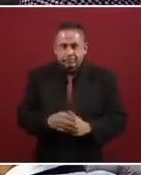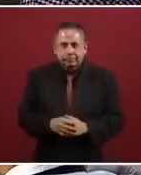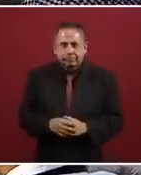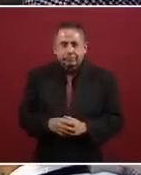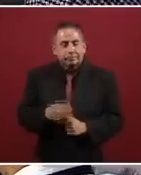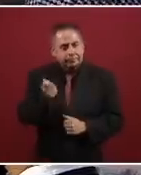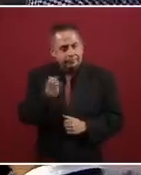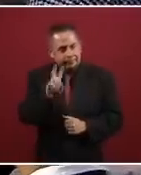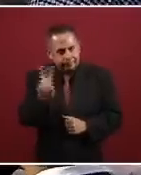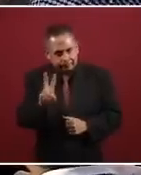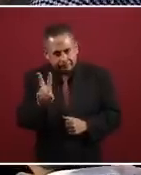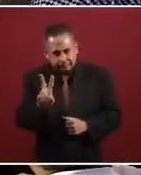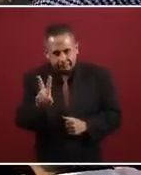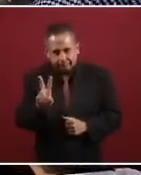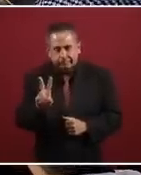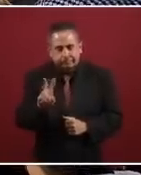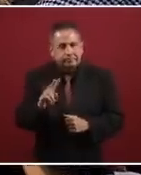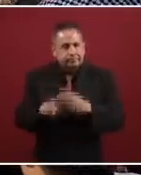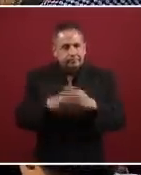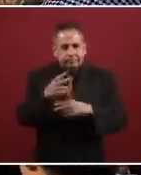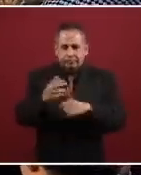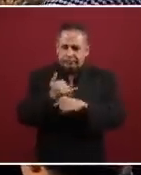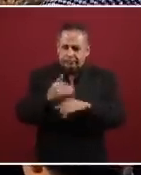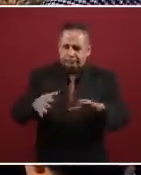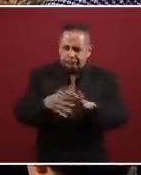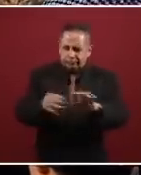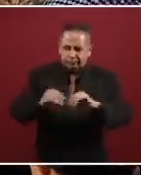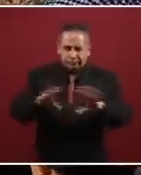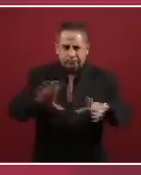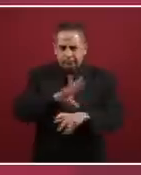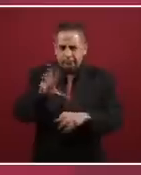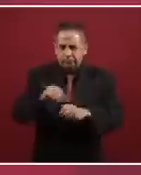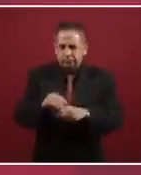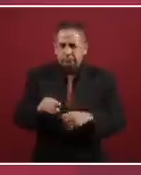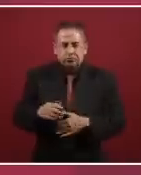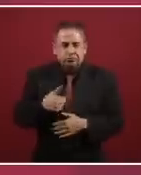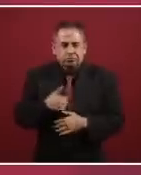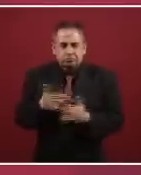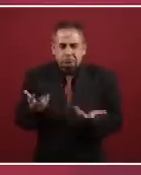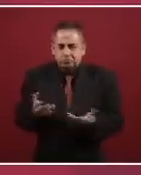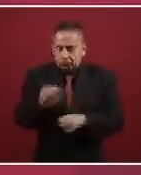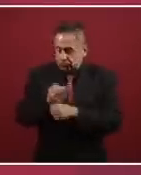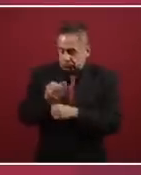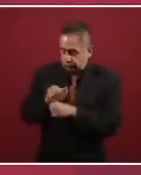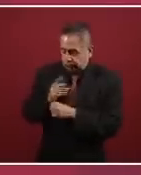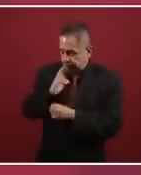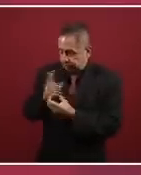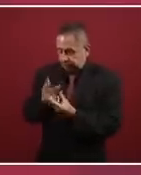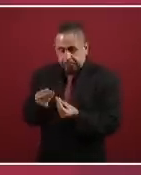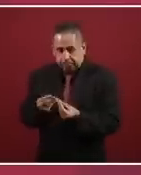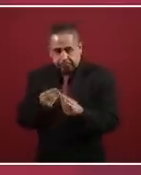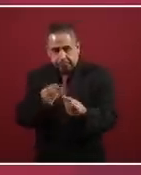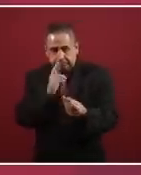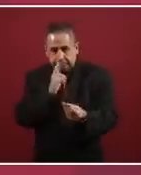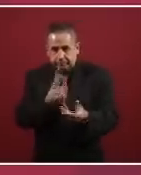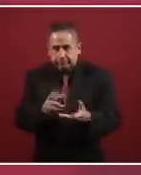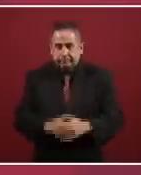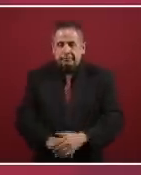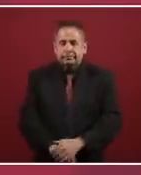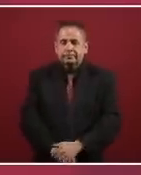el viernes se da la información completa. Yo no tengo esos elementos.